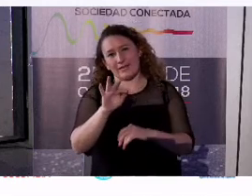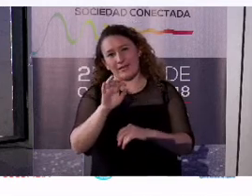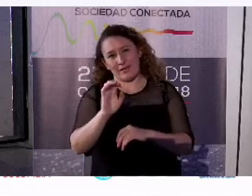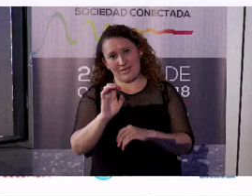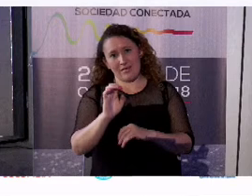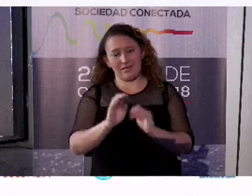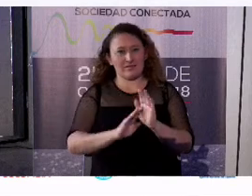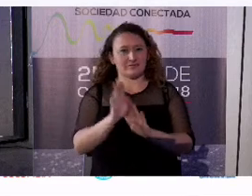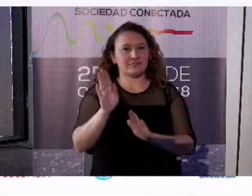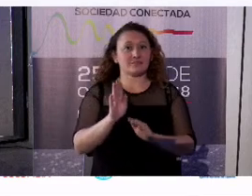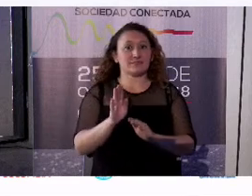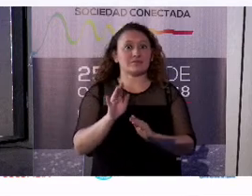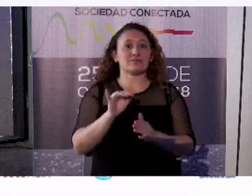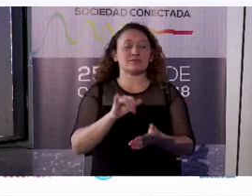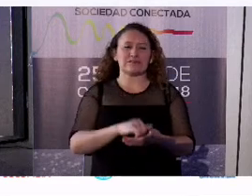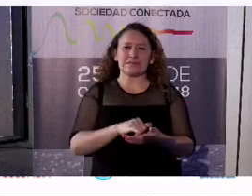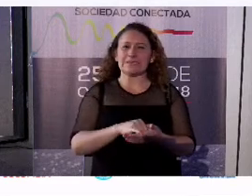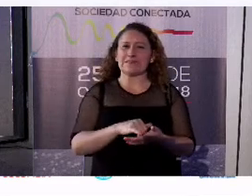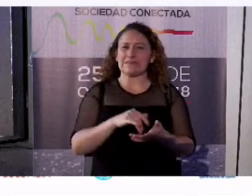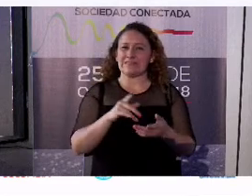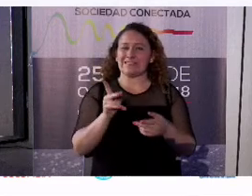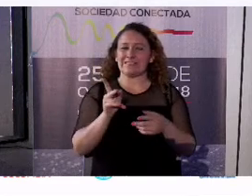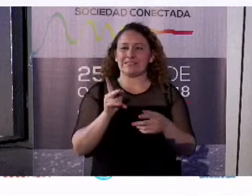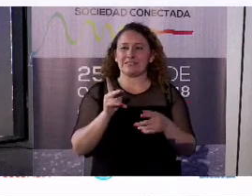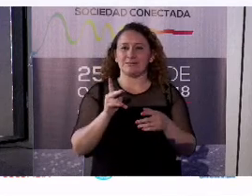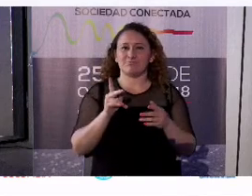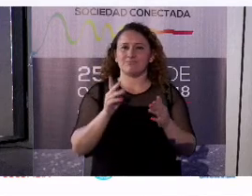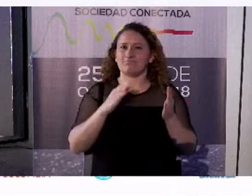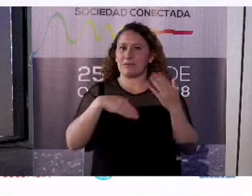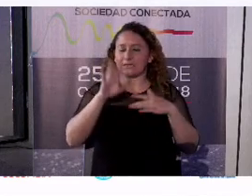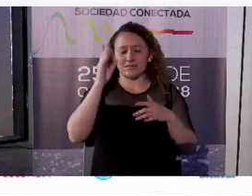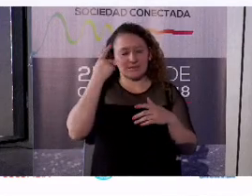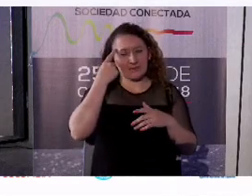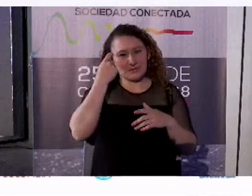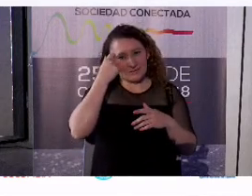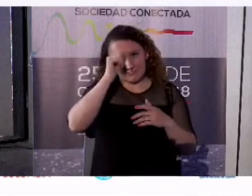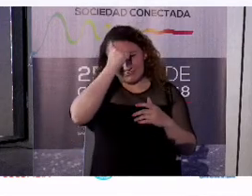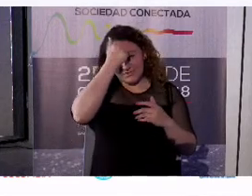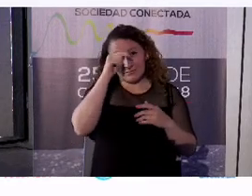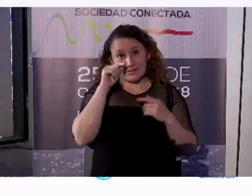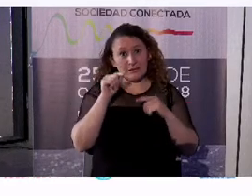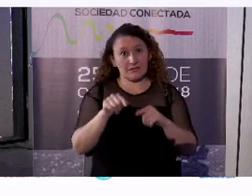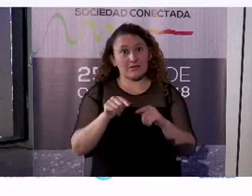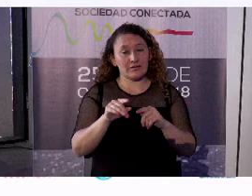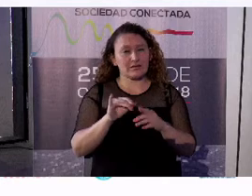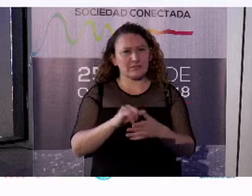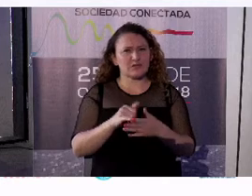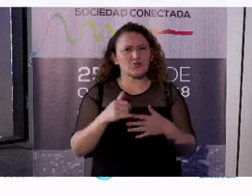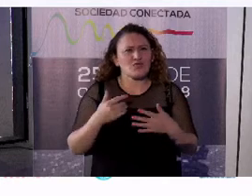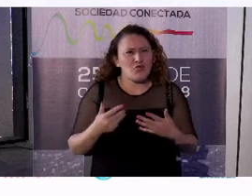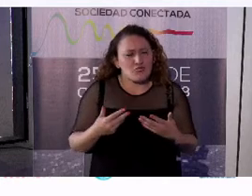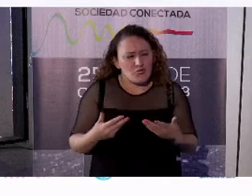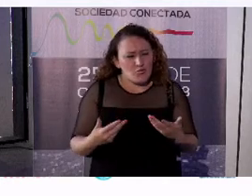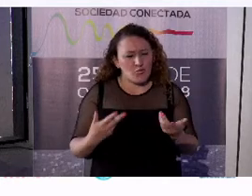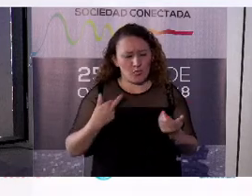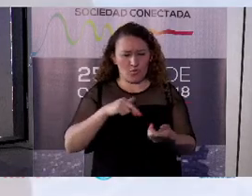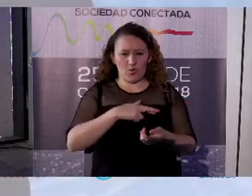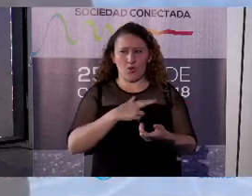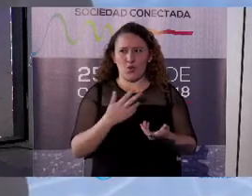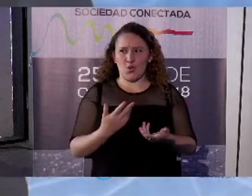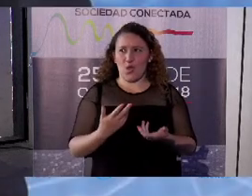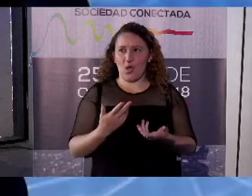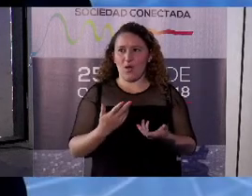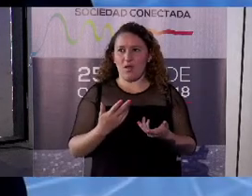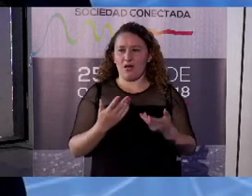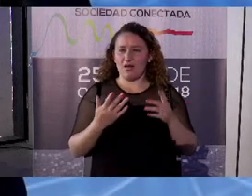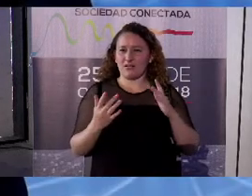entonces este es probablemente el principal reto y uno de los más importantes verdad cómo hacemos cómo hacemos para para